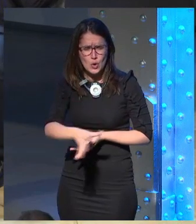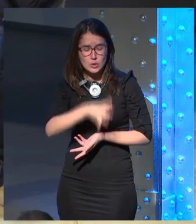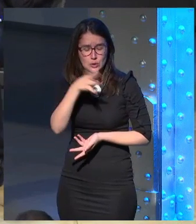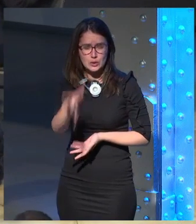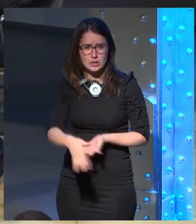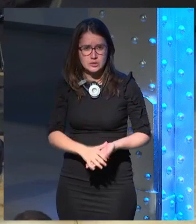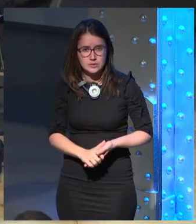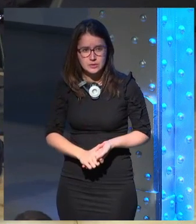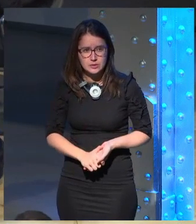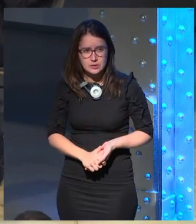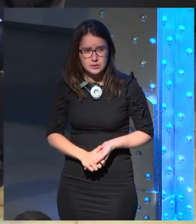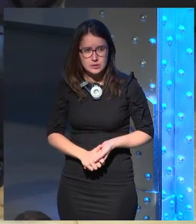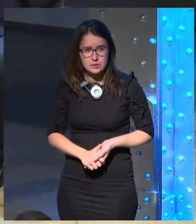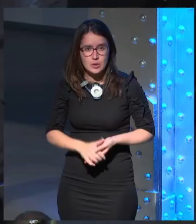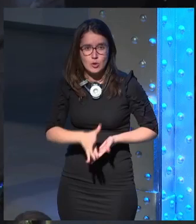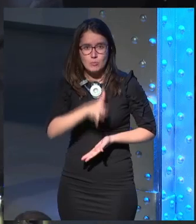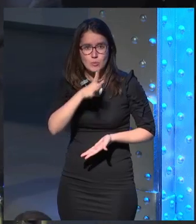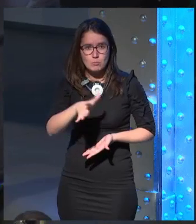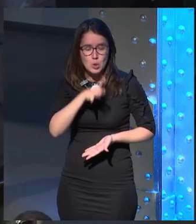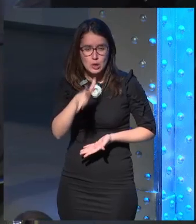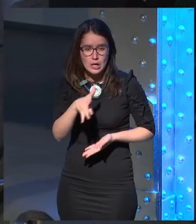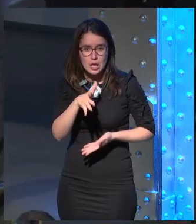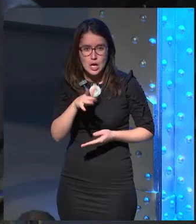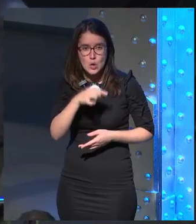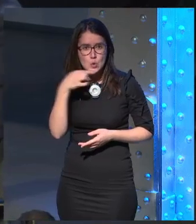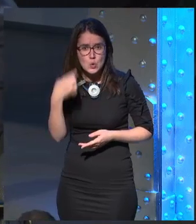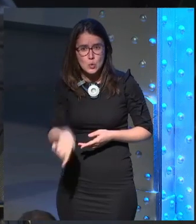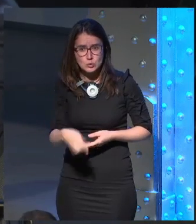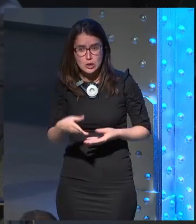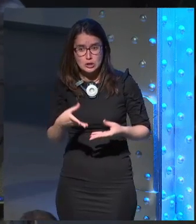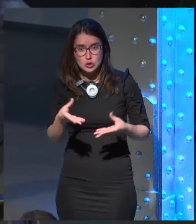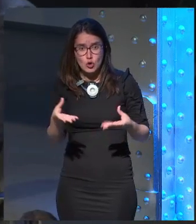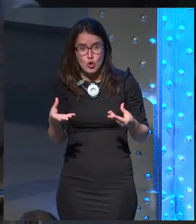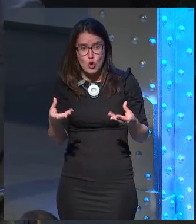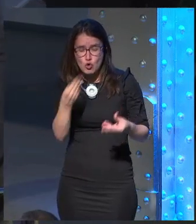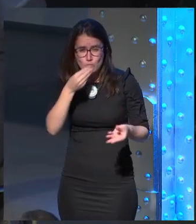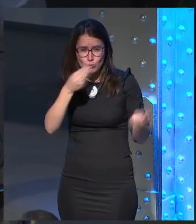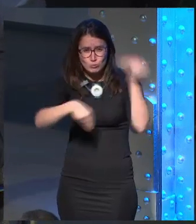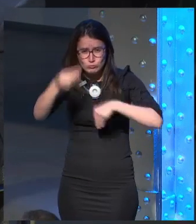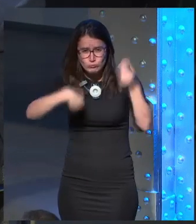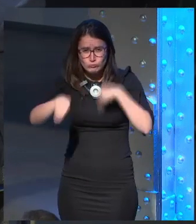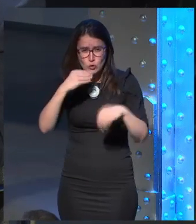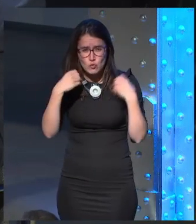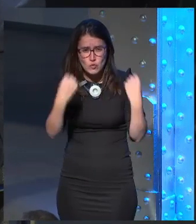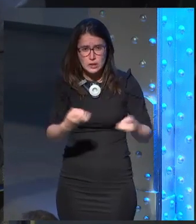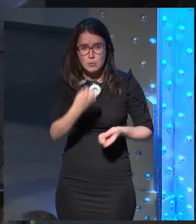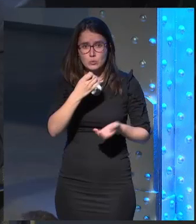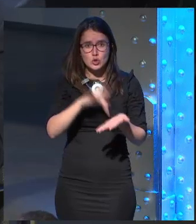Oh, why do the Russians eat a lot of dip? ¿Por qué comen los rusos mucho eneldo? Porque